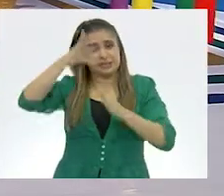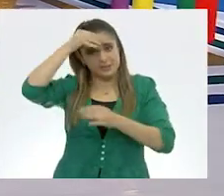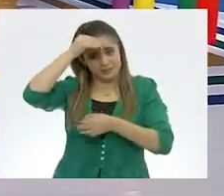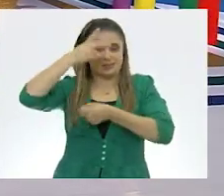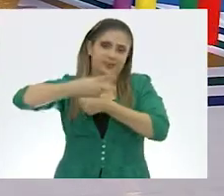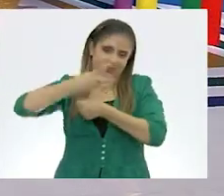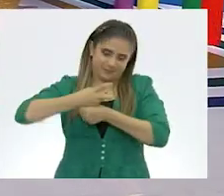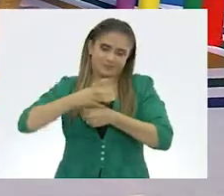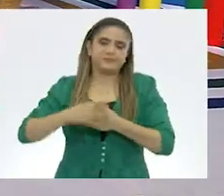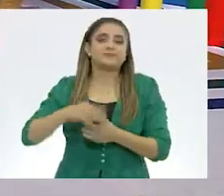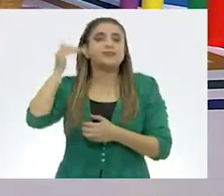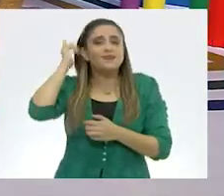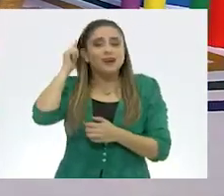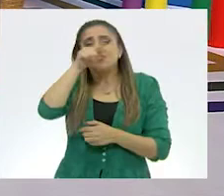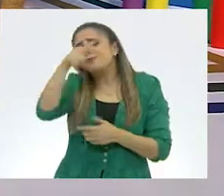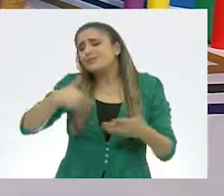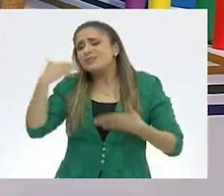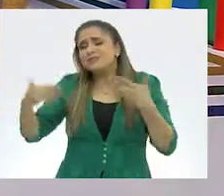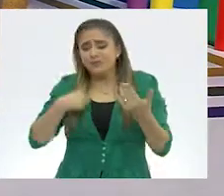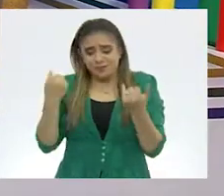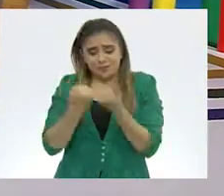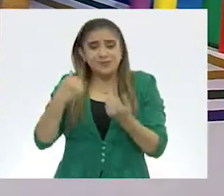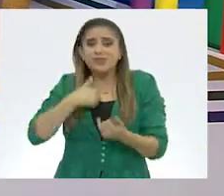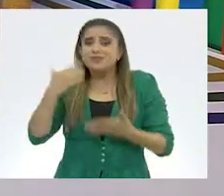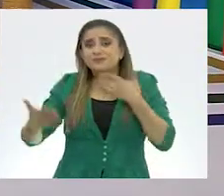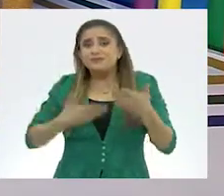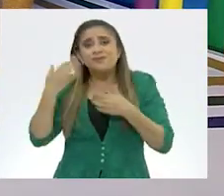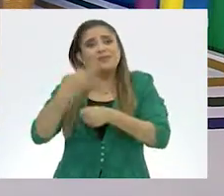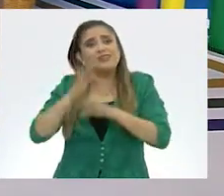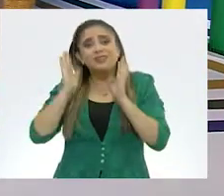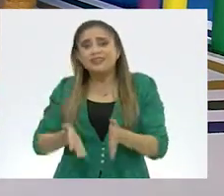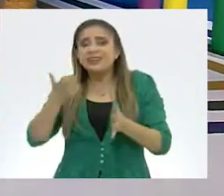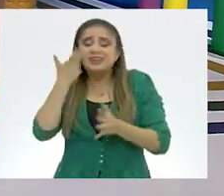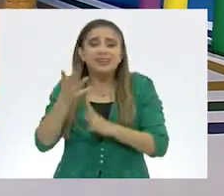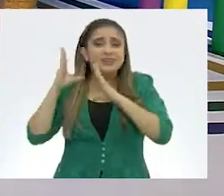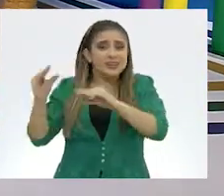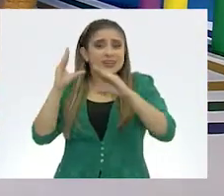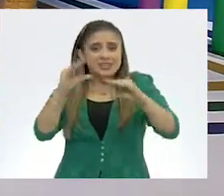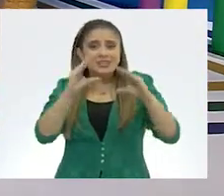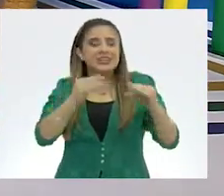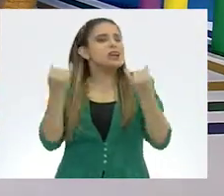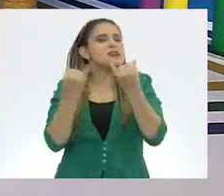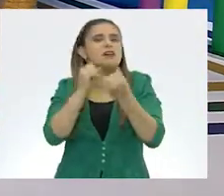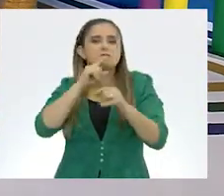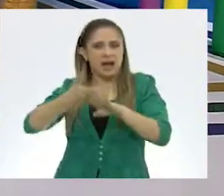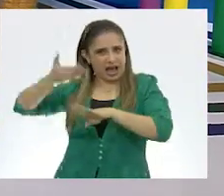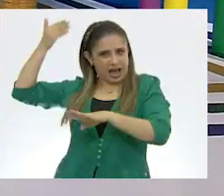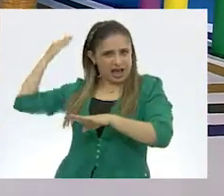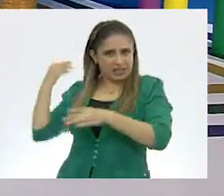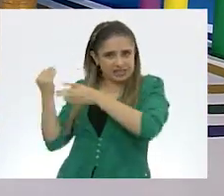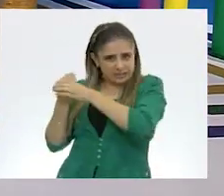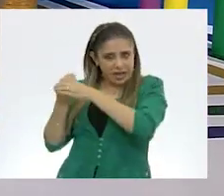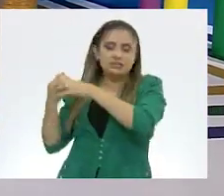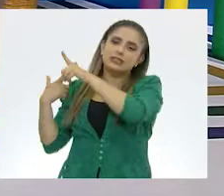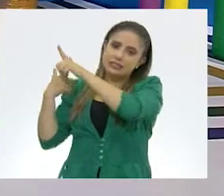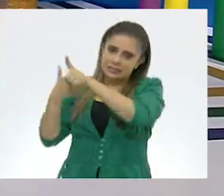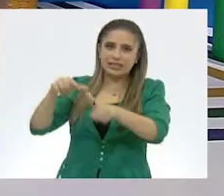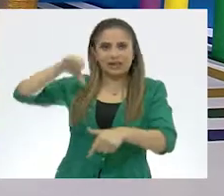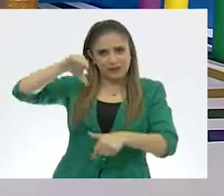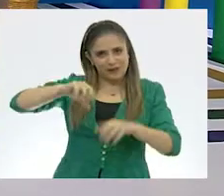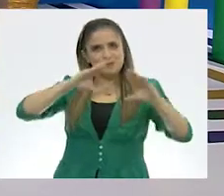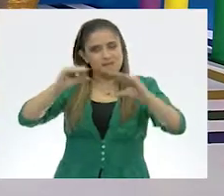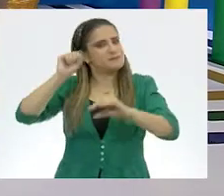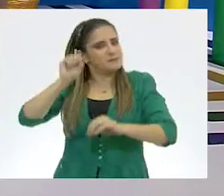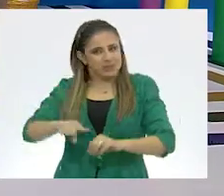tan emocionados como yo de seguir con la práctica social que comenzamos en la sesión anterior. ¿Y ustedes cómo les ha ido con